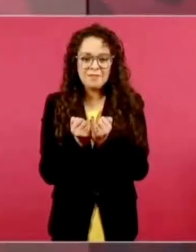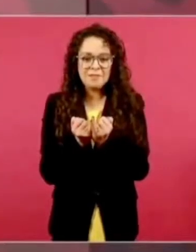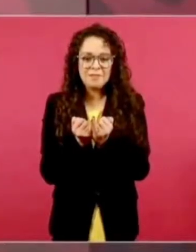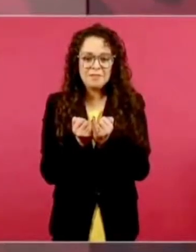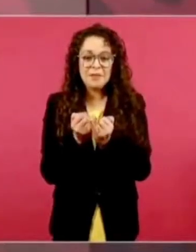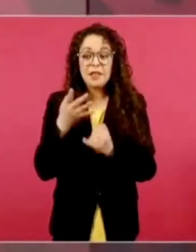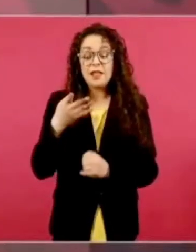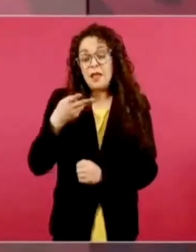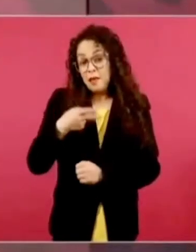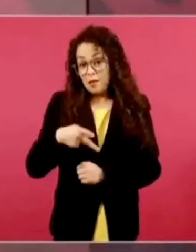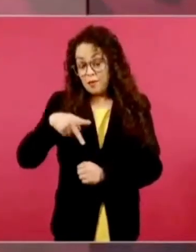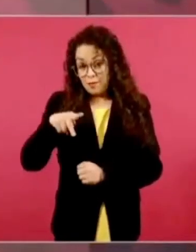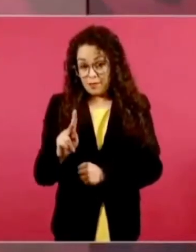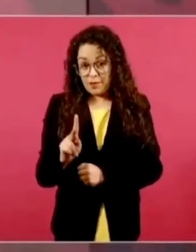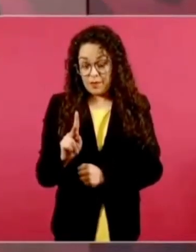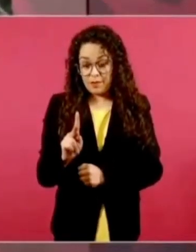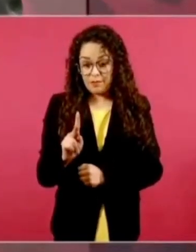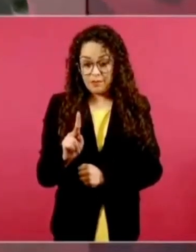por